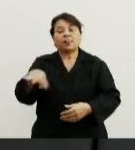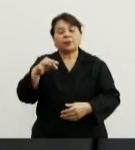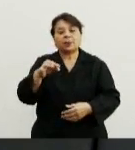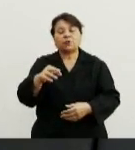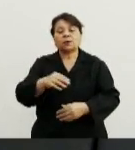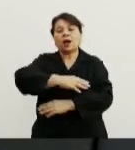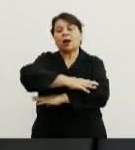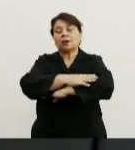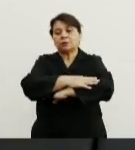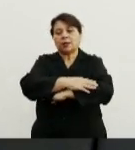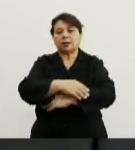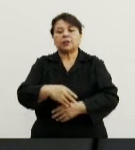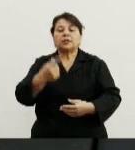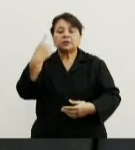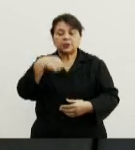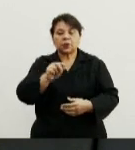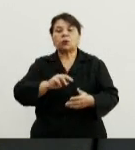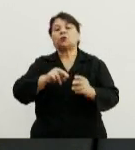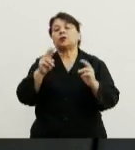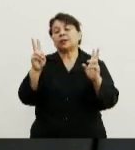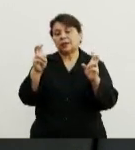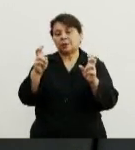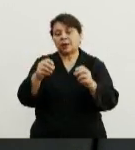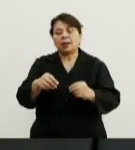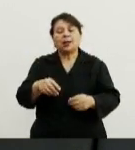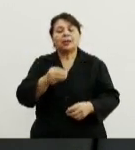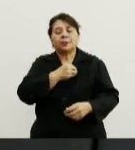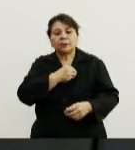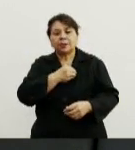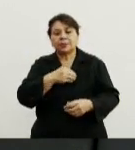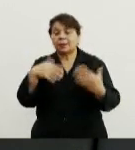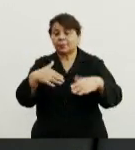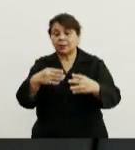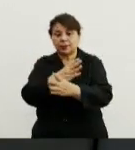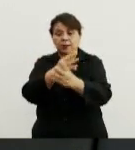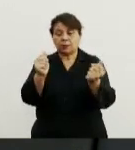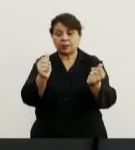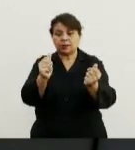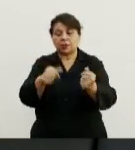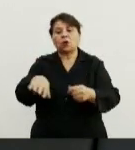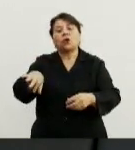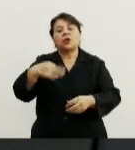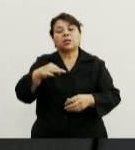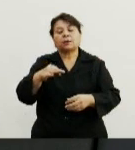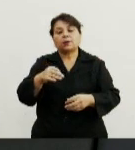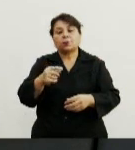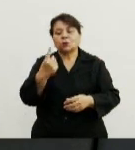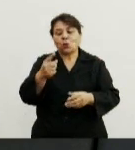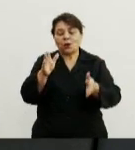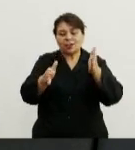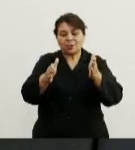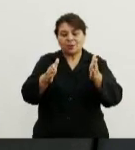lamentablemente todavía no ha pasado la emergencia y debemos prepararnos para una etapa que probablemente pueda ser aún peor